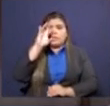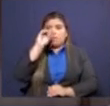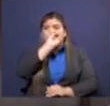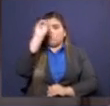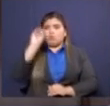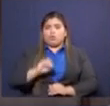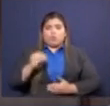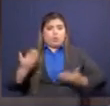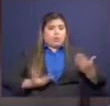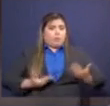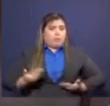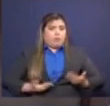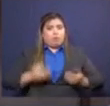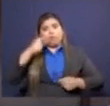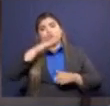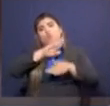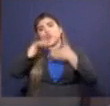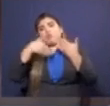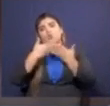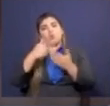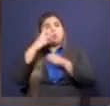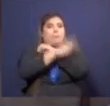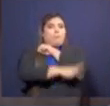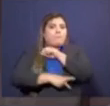empleos a nivel nacional.